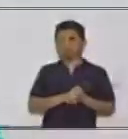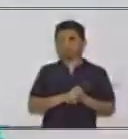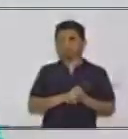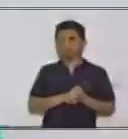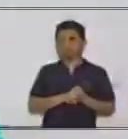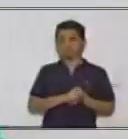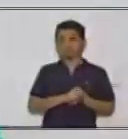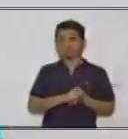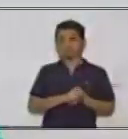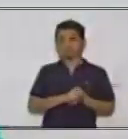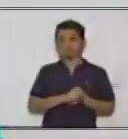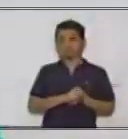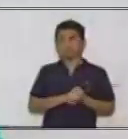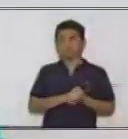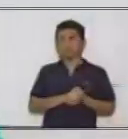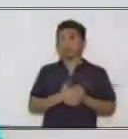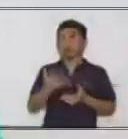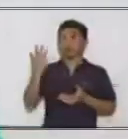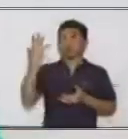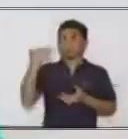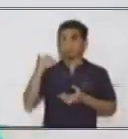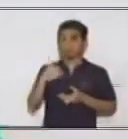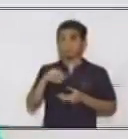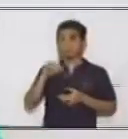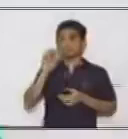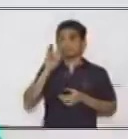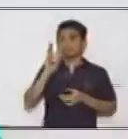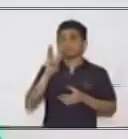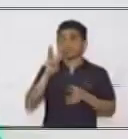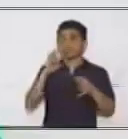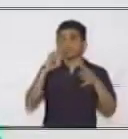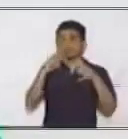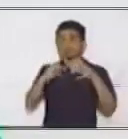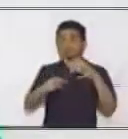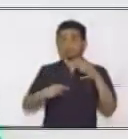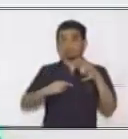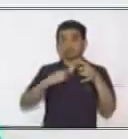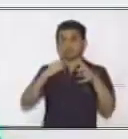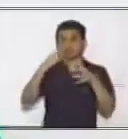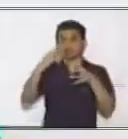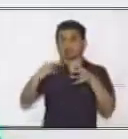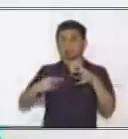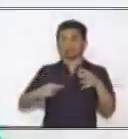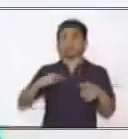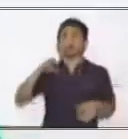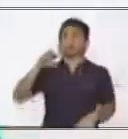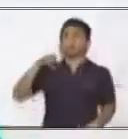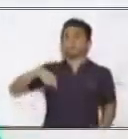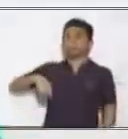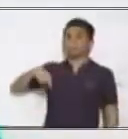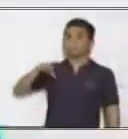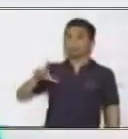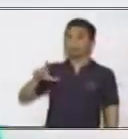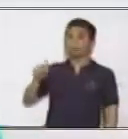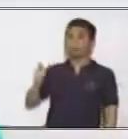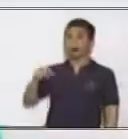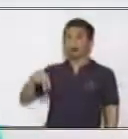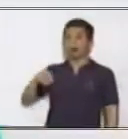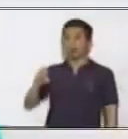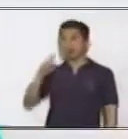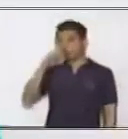¿Se recuerdan que habían tres planetas, verdad? Importantes en las civilizaciones antiguas y que estaban colocados de esta